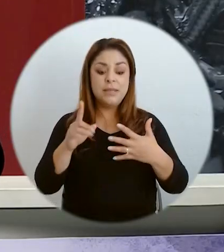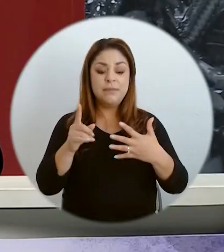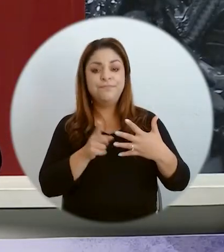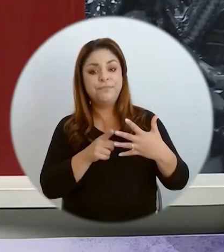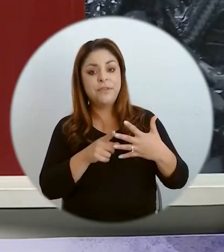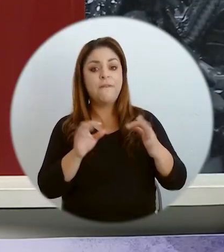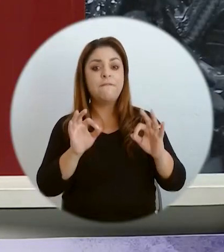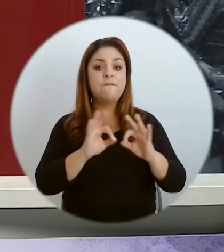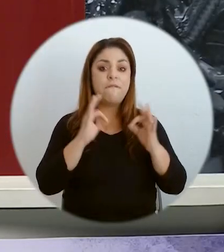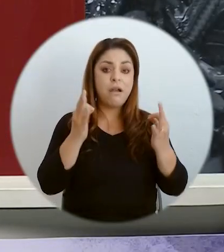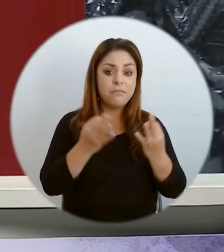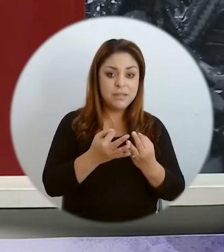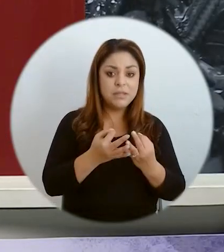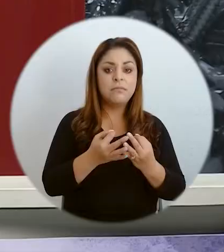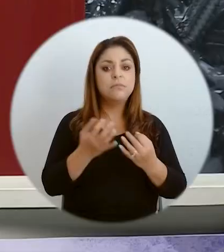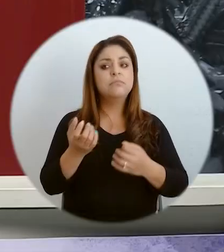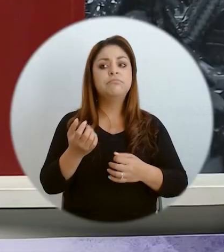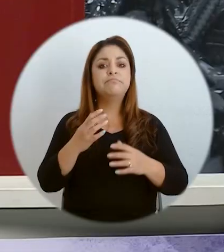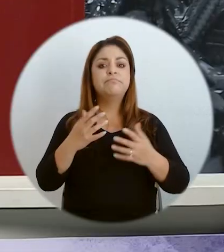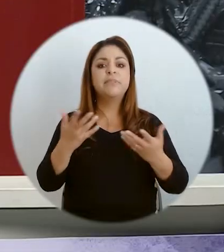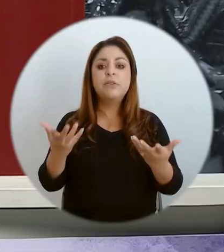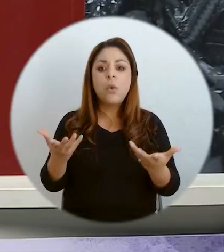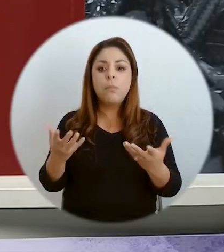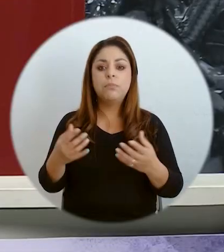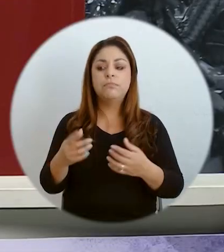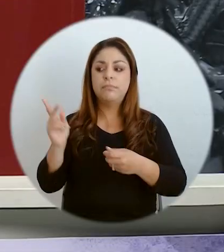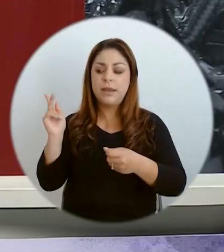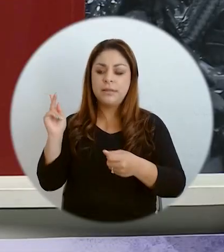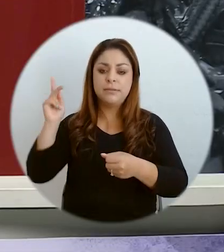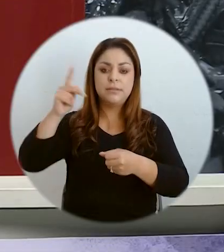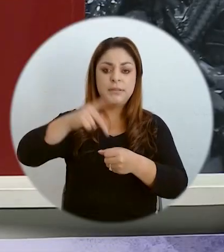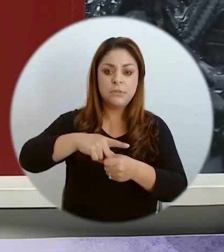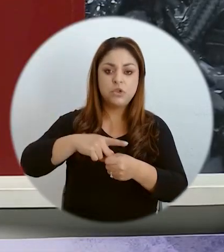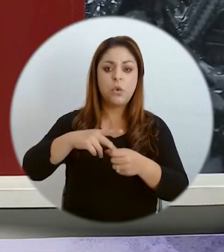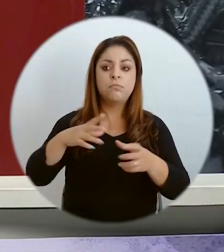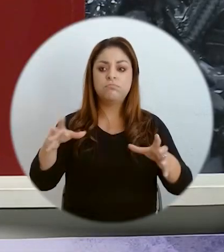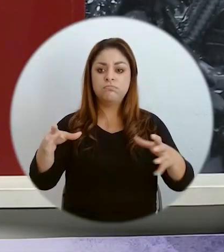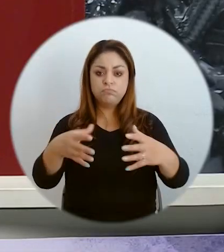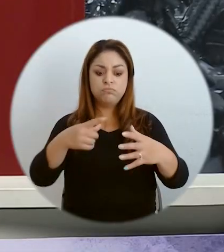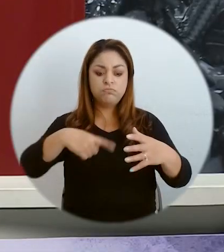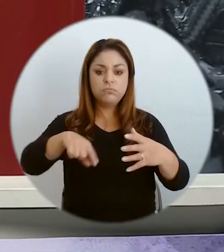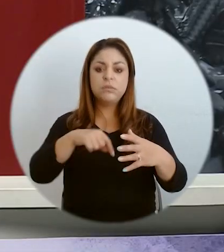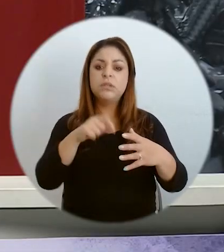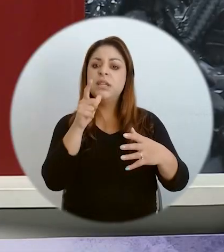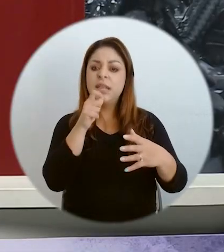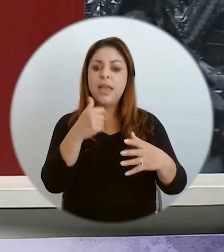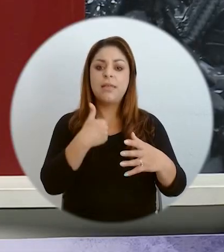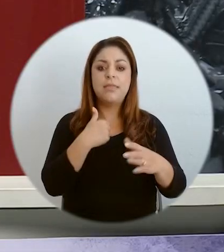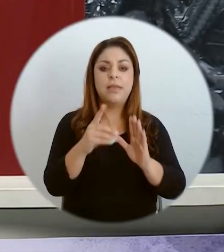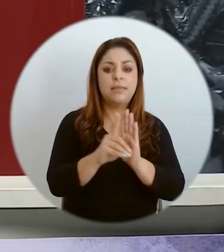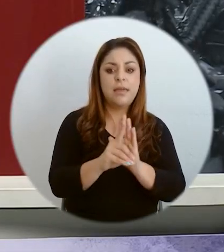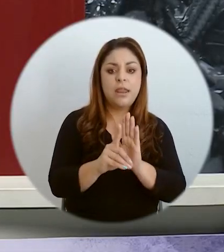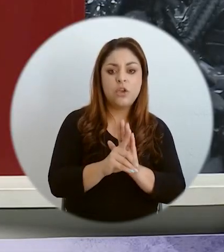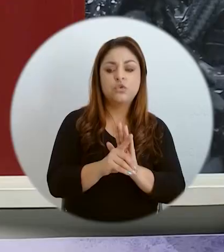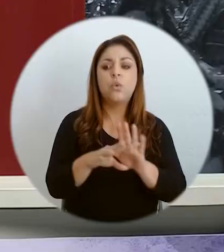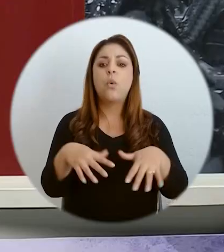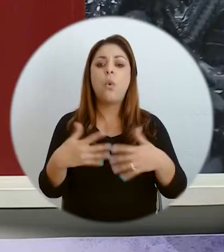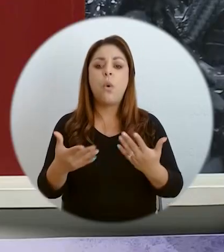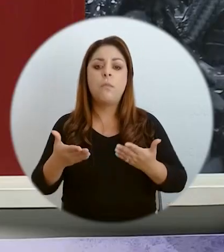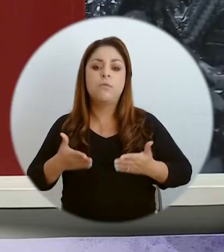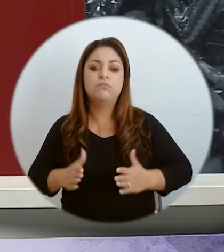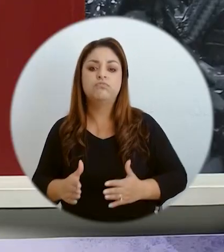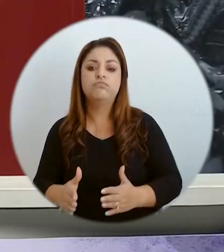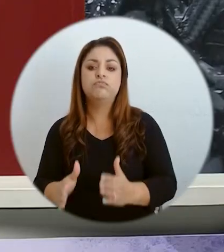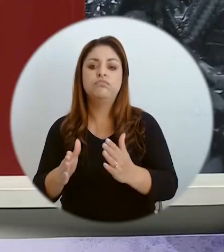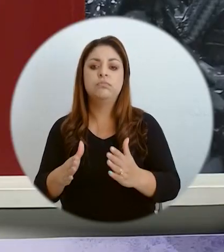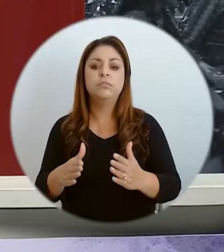de entender la familia, la participación que se puede producir, a qué tienen derecho y quiénes tienen derecho, ¿verdad?